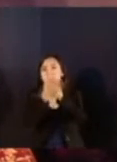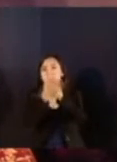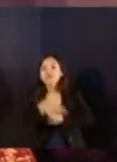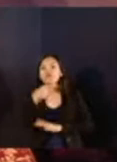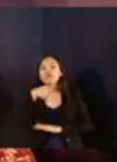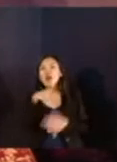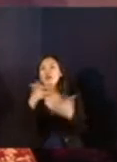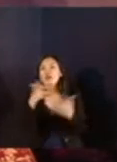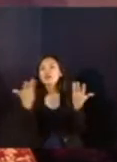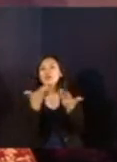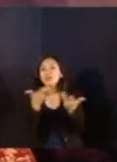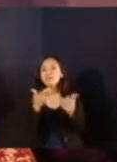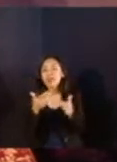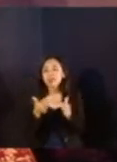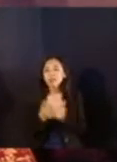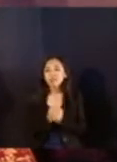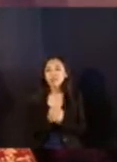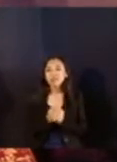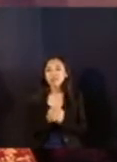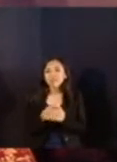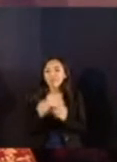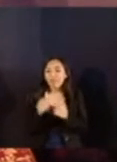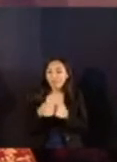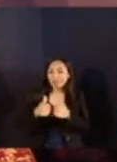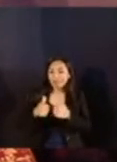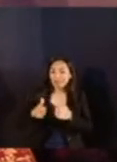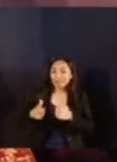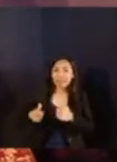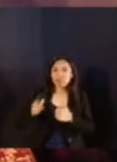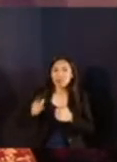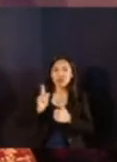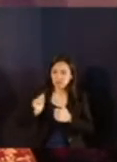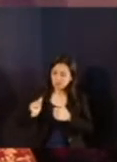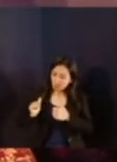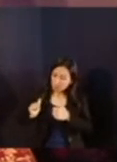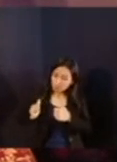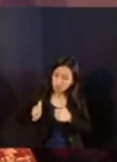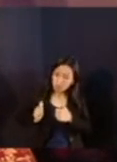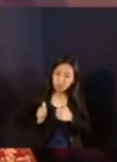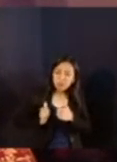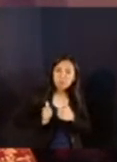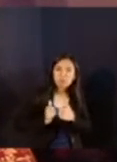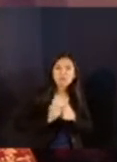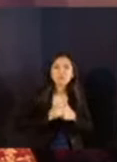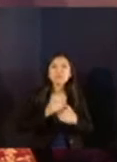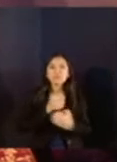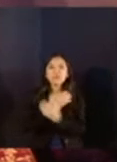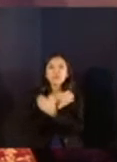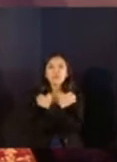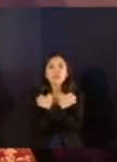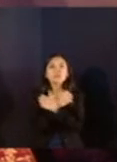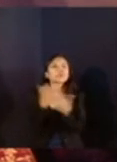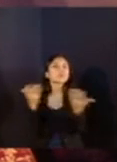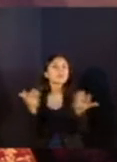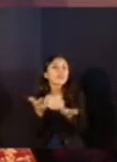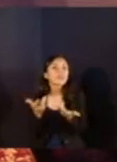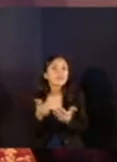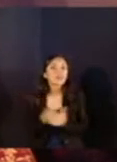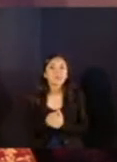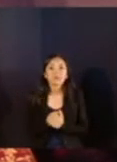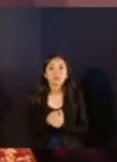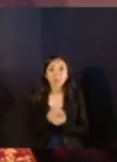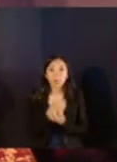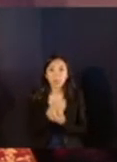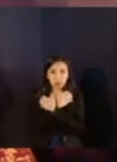ese rezago que tiene nuestro país en la educación, no solo en el sentido de